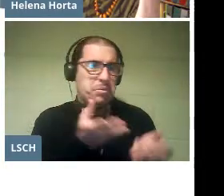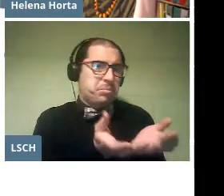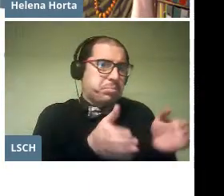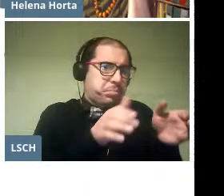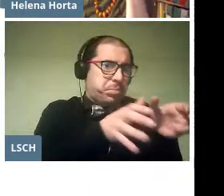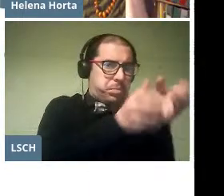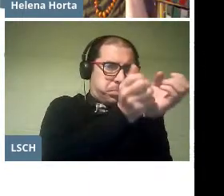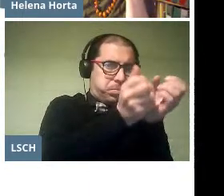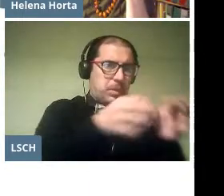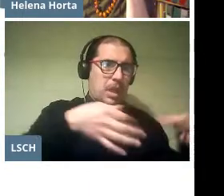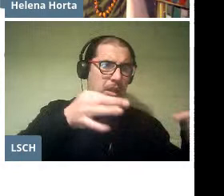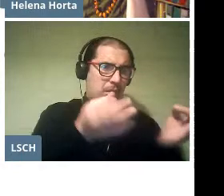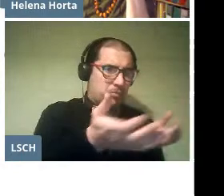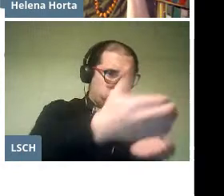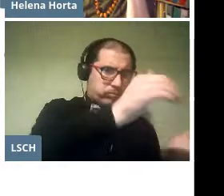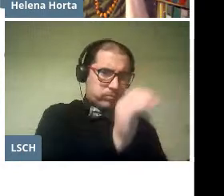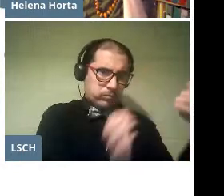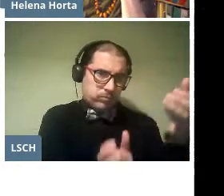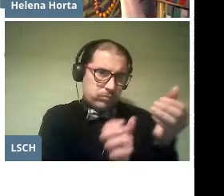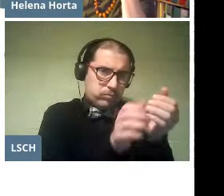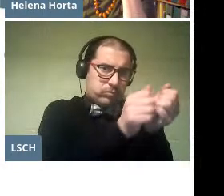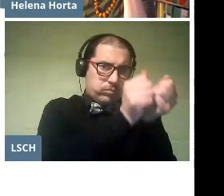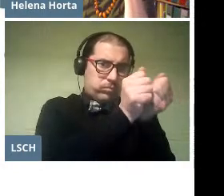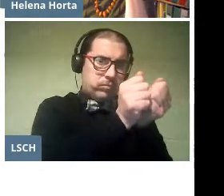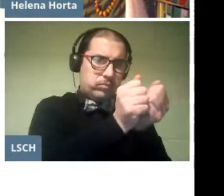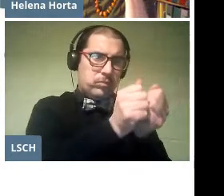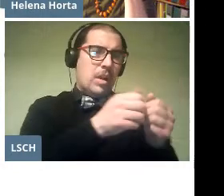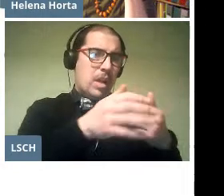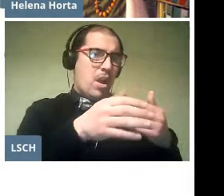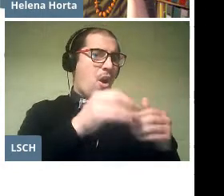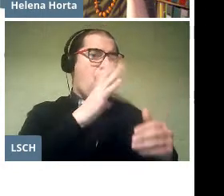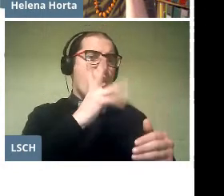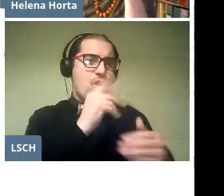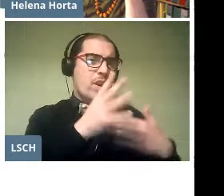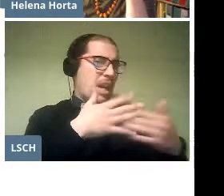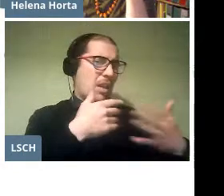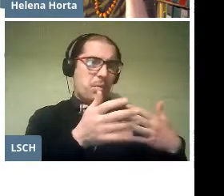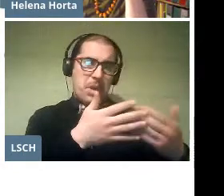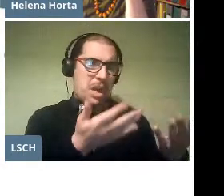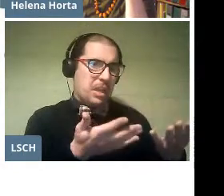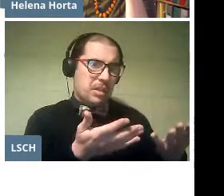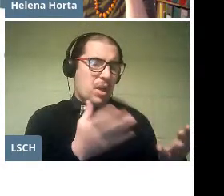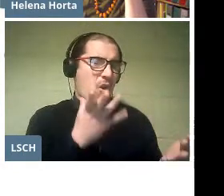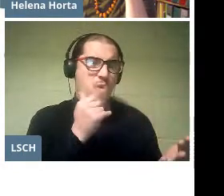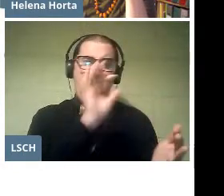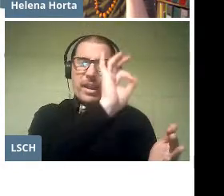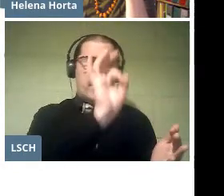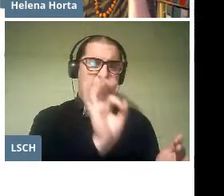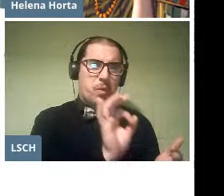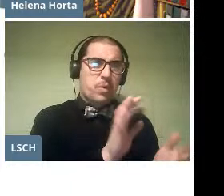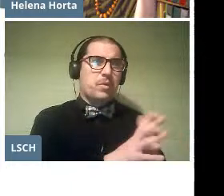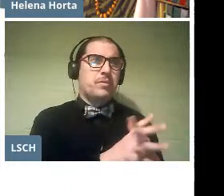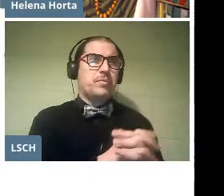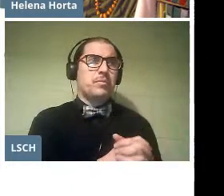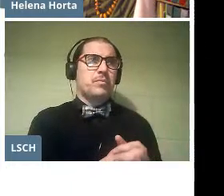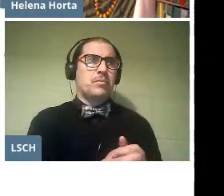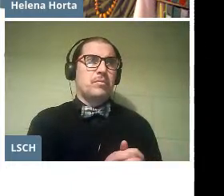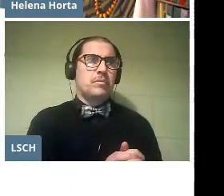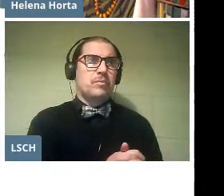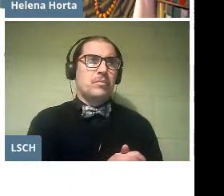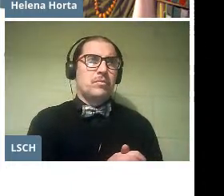utiliza solamente el textil en sus colores naturales, no hay decoración con iconos,